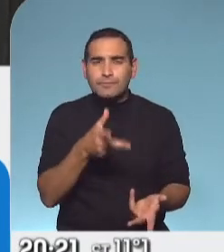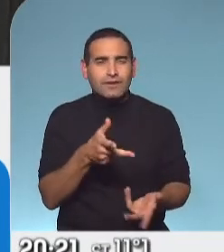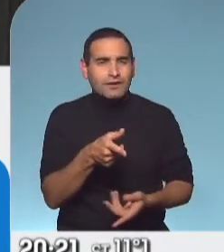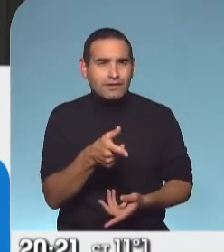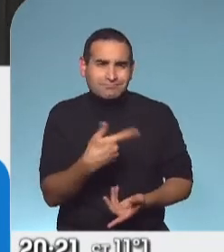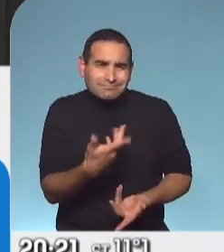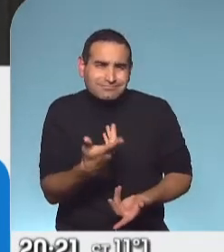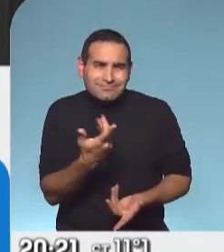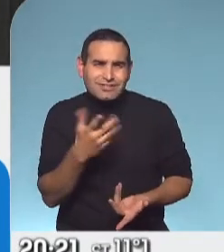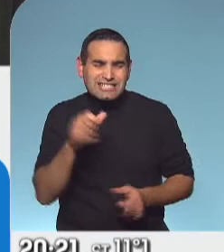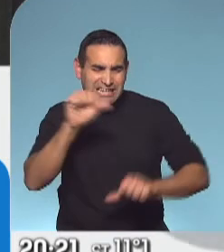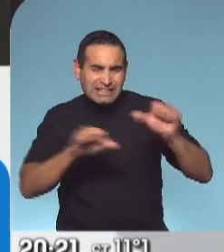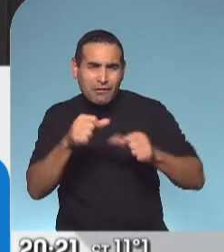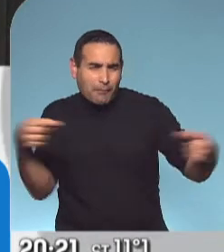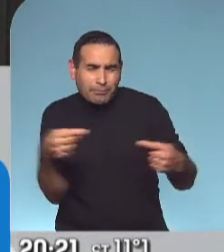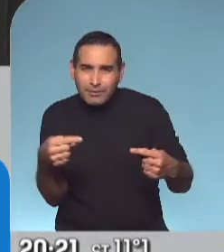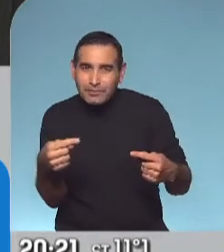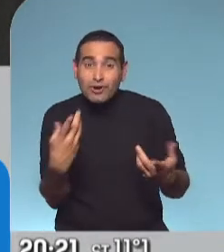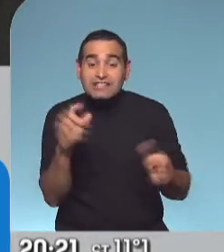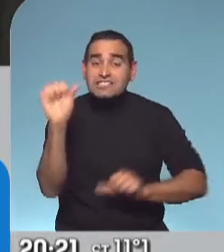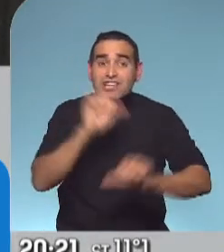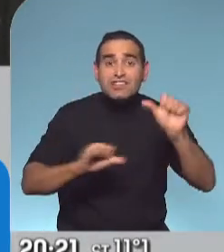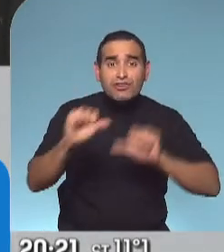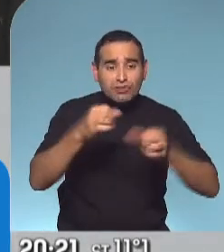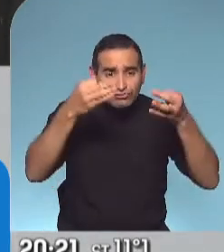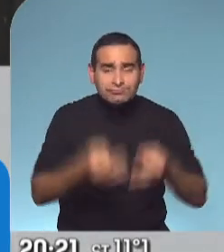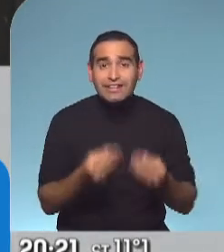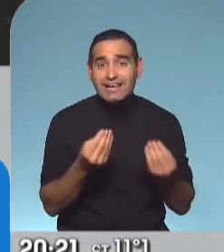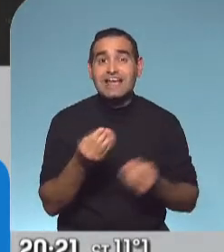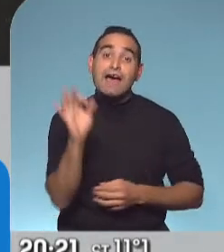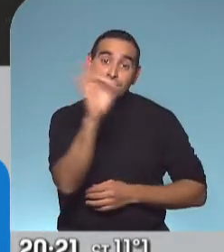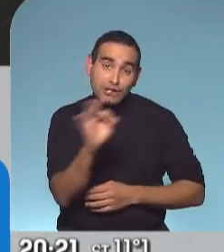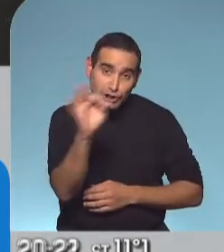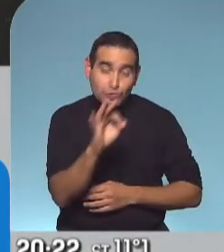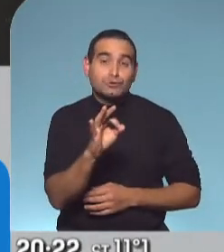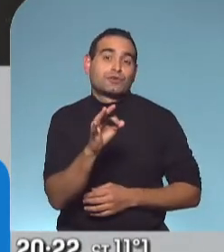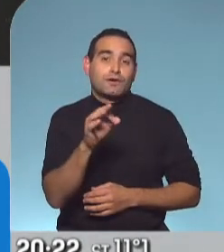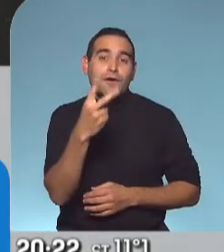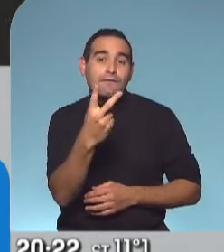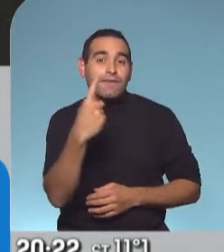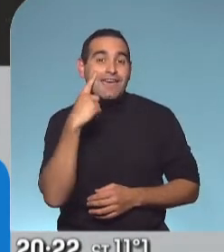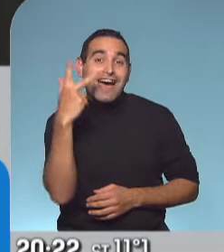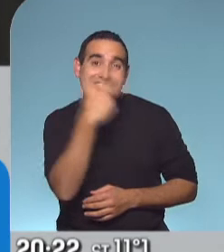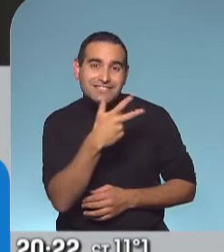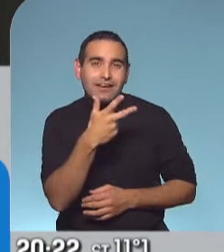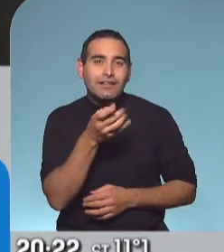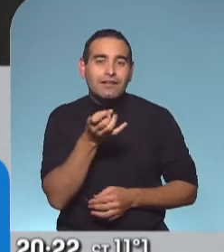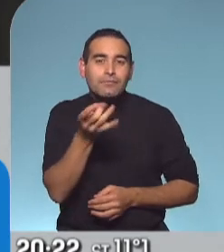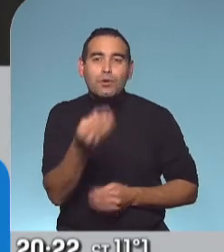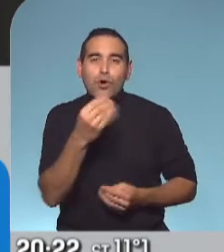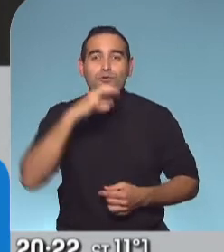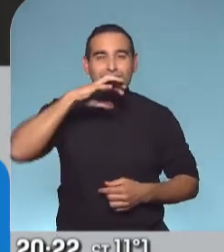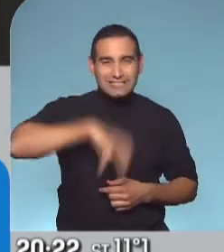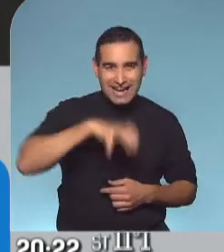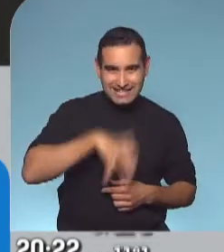Totalmente anticientífica. Porque lo científico es que el virus, por ejemplo, del VIH, se transmite a través de la sangre y